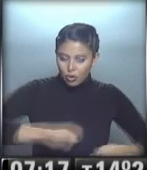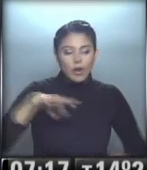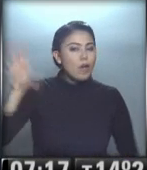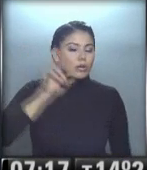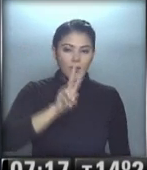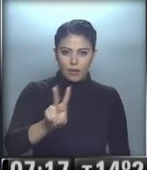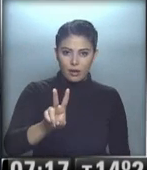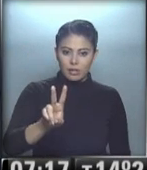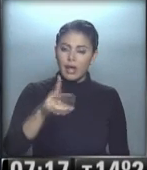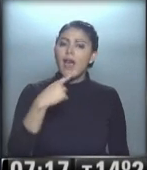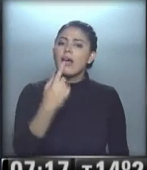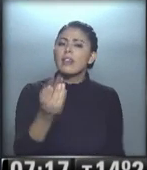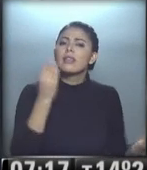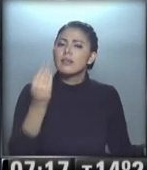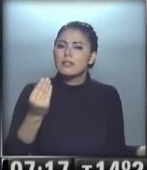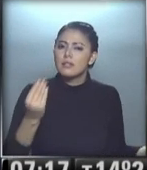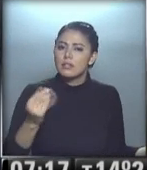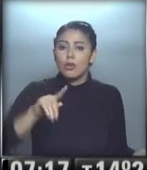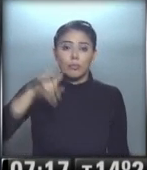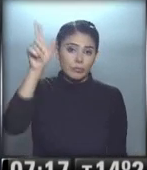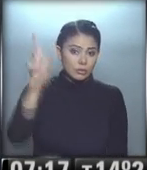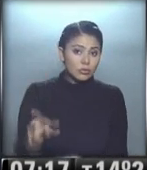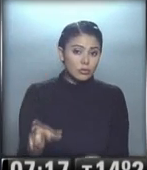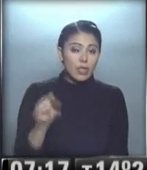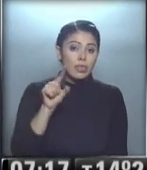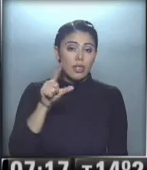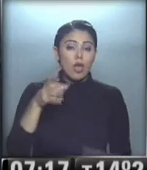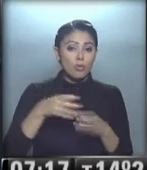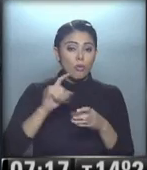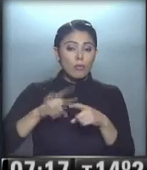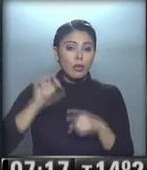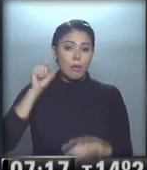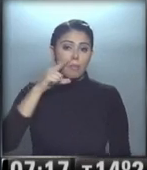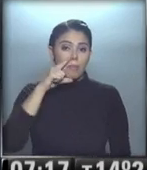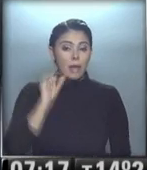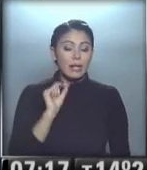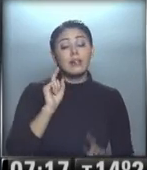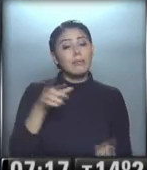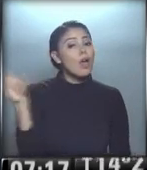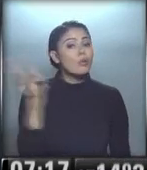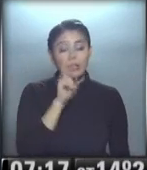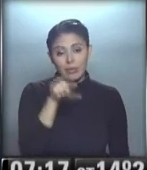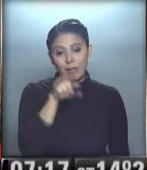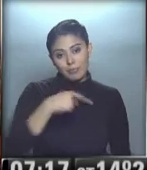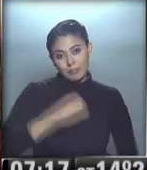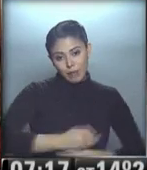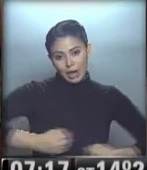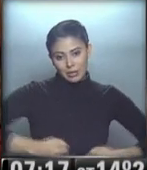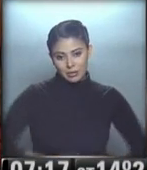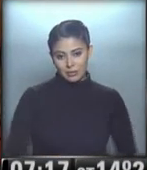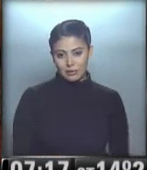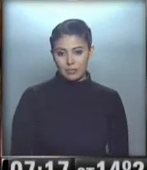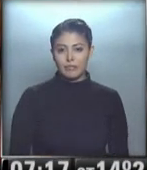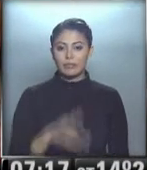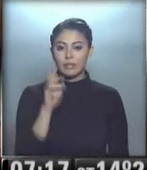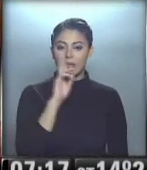escuchar qué decía un referente del PRO como es Federico Pinedo y también vamos a escucharla a ella. La